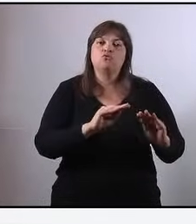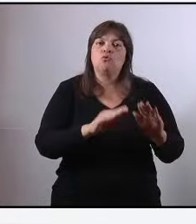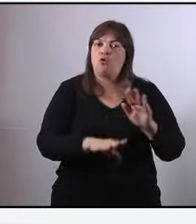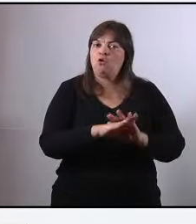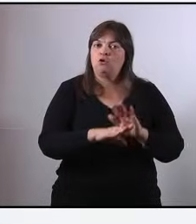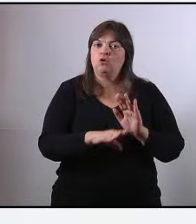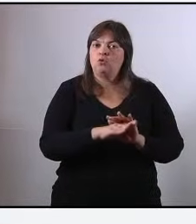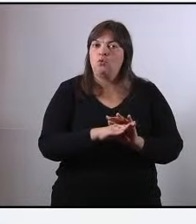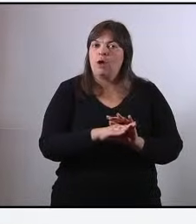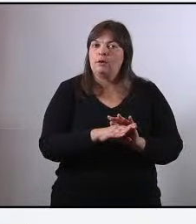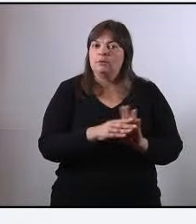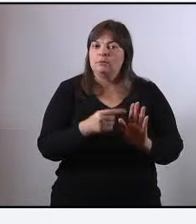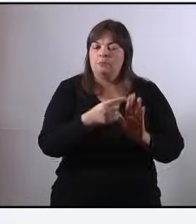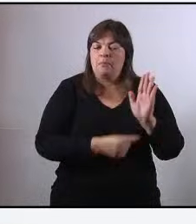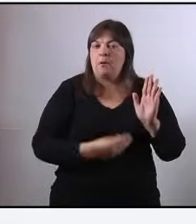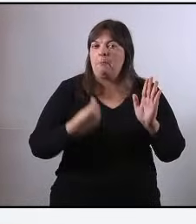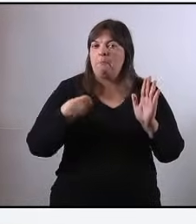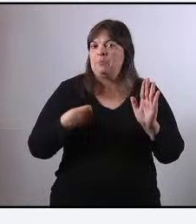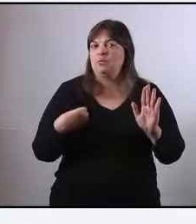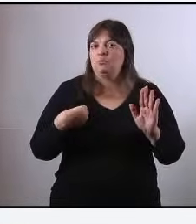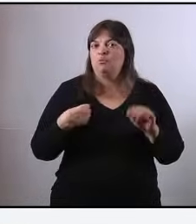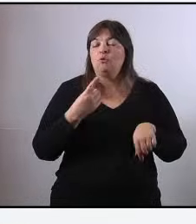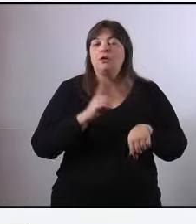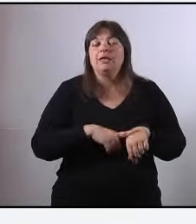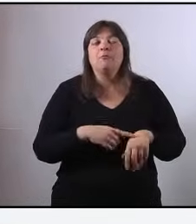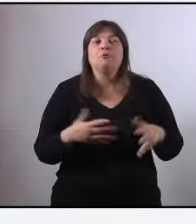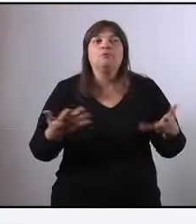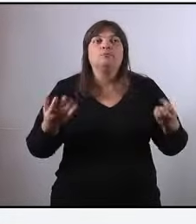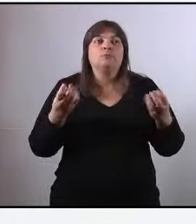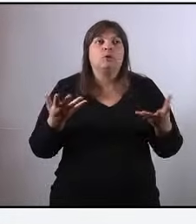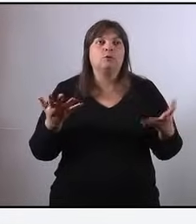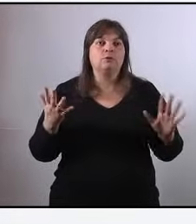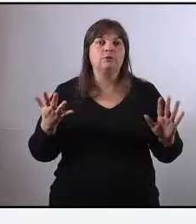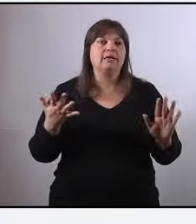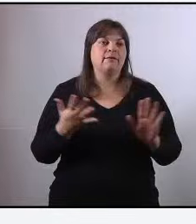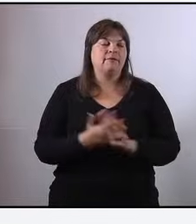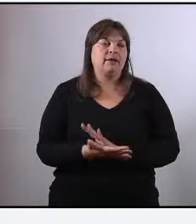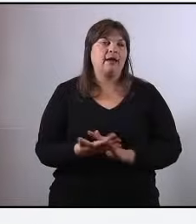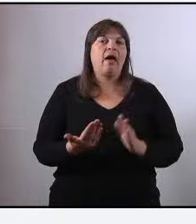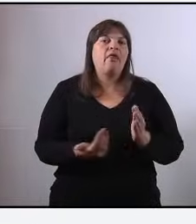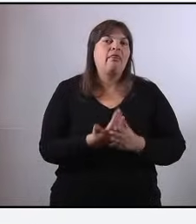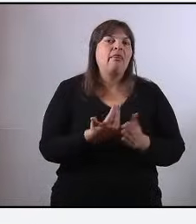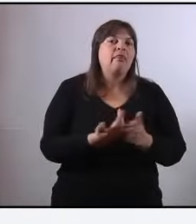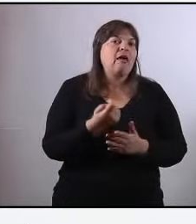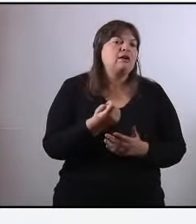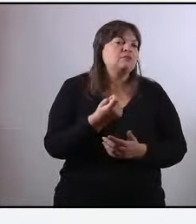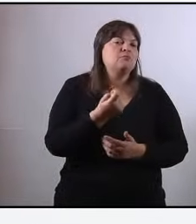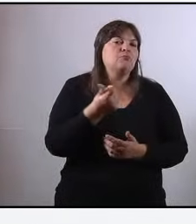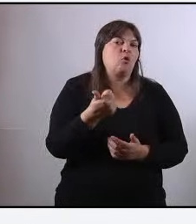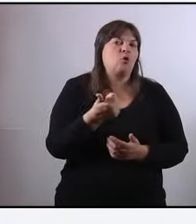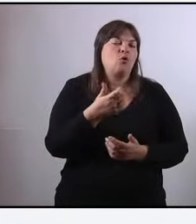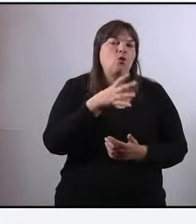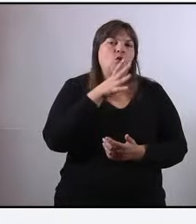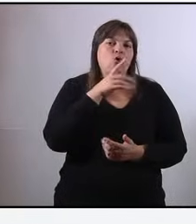mismos términos. En cuanto a tiempo, bueno, pues supone perder unos días para volver a sacar a